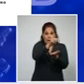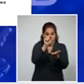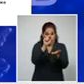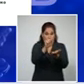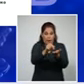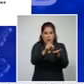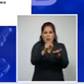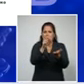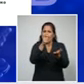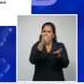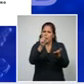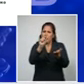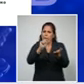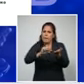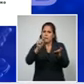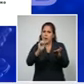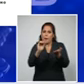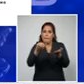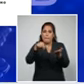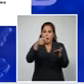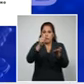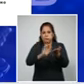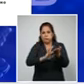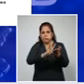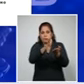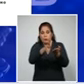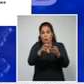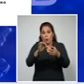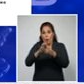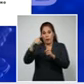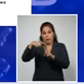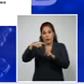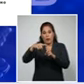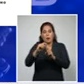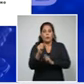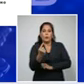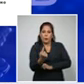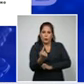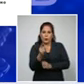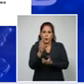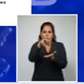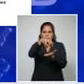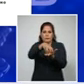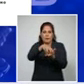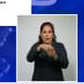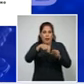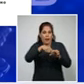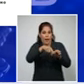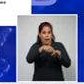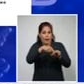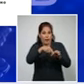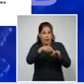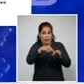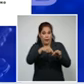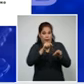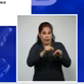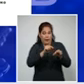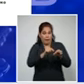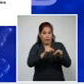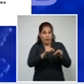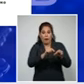algunos más, y Guantánamo con 1, y el municipio especial Isla de la Juventud con